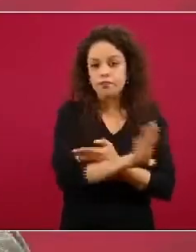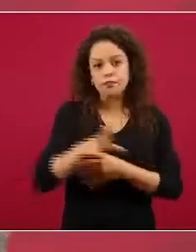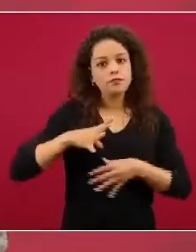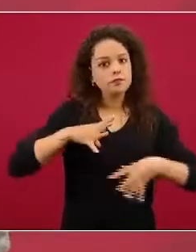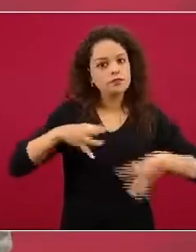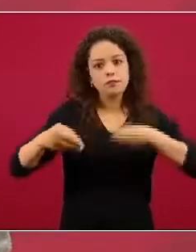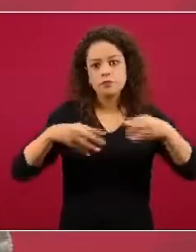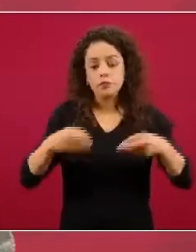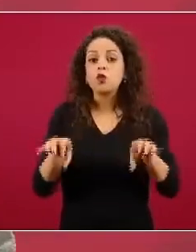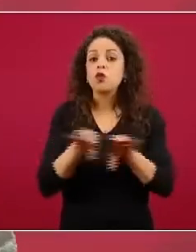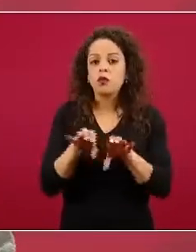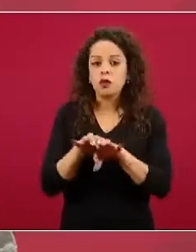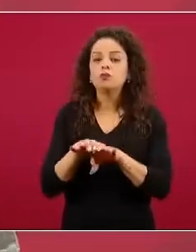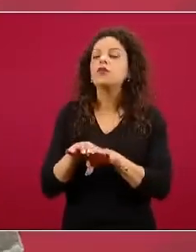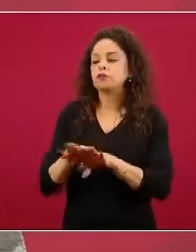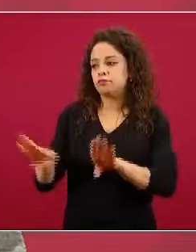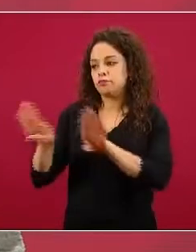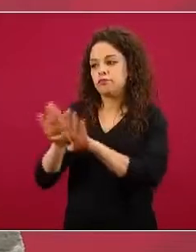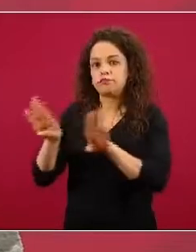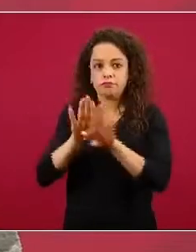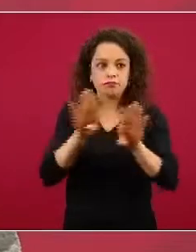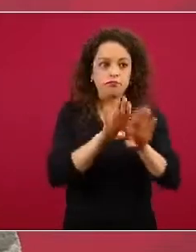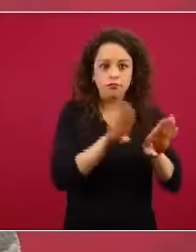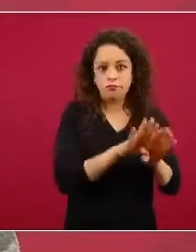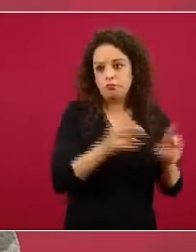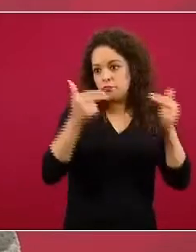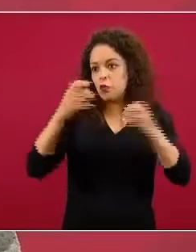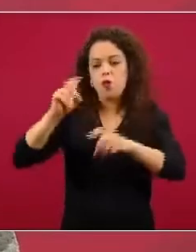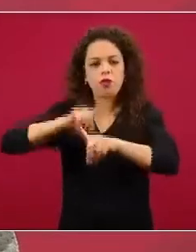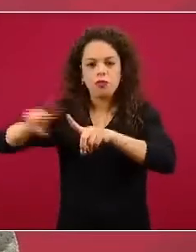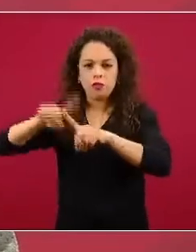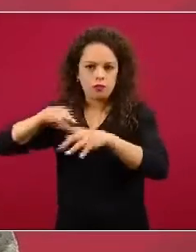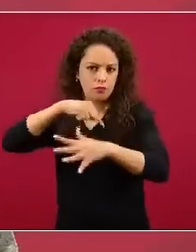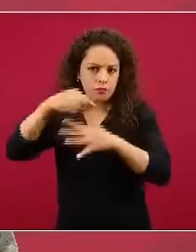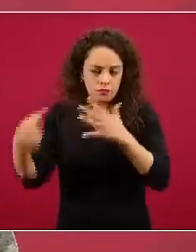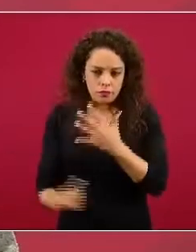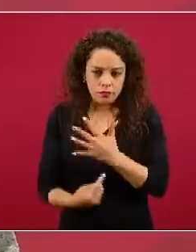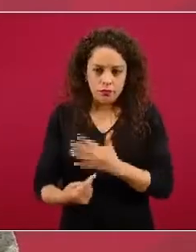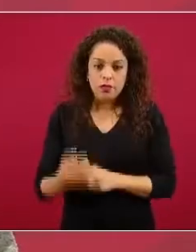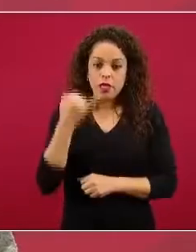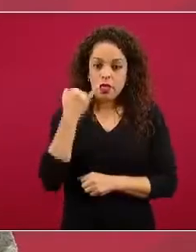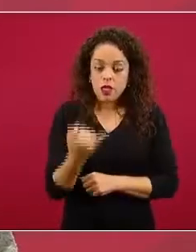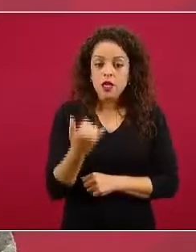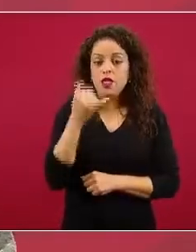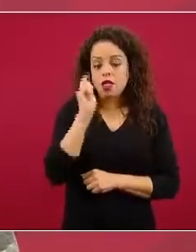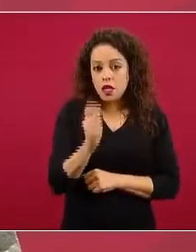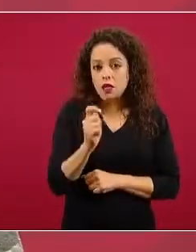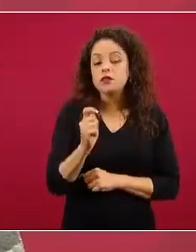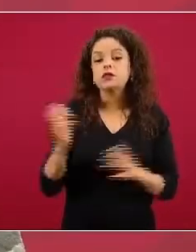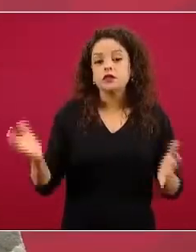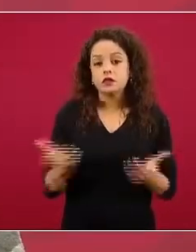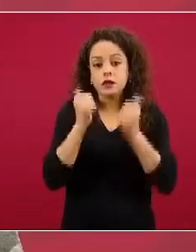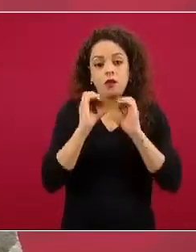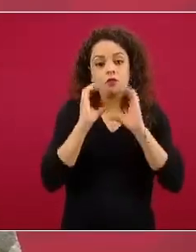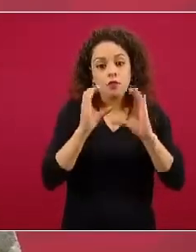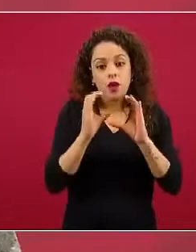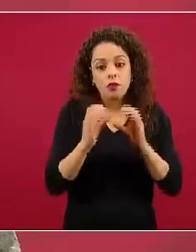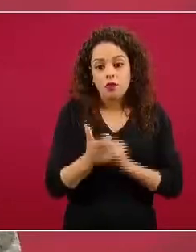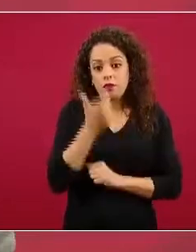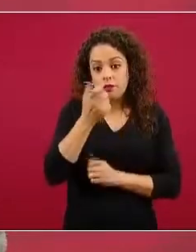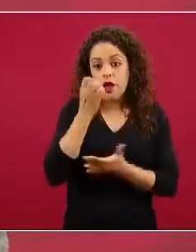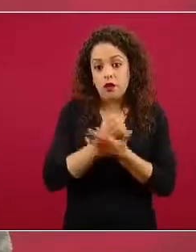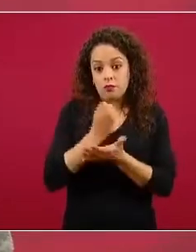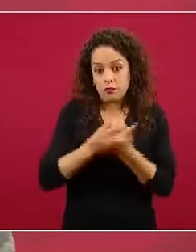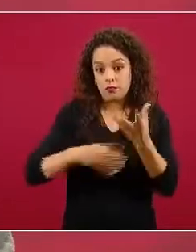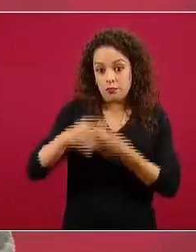mediante confinamiento y otras medidas y el rescate o la recuperación o la conservación de la economía. Sí, claro, incluso se tomaron medidas.